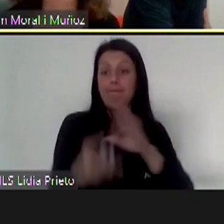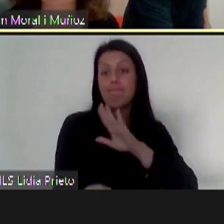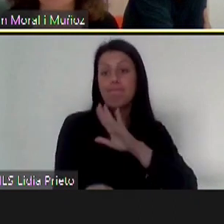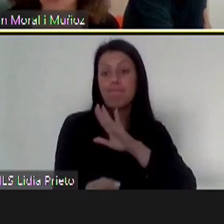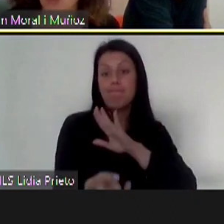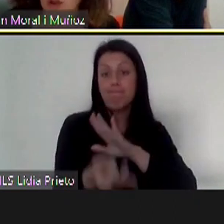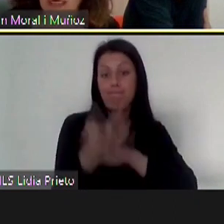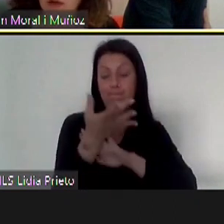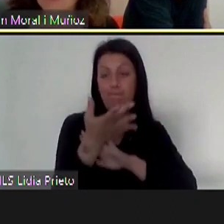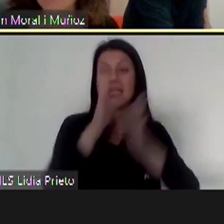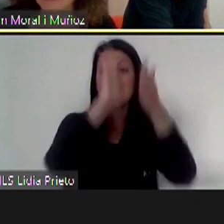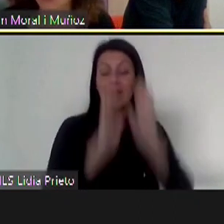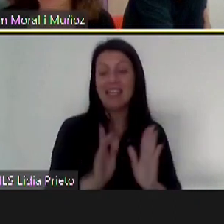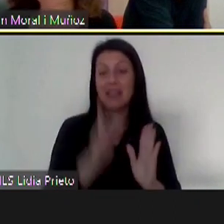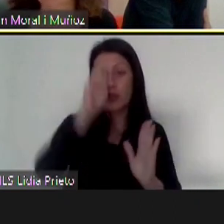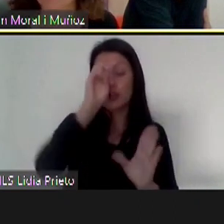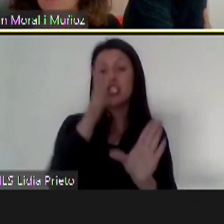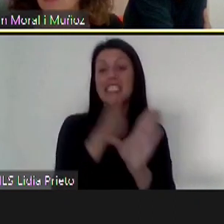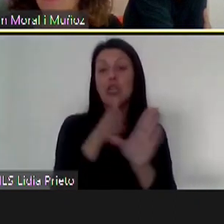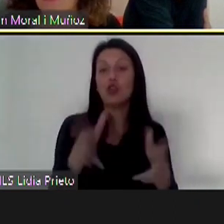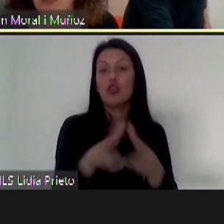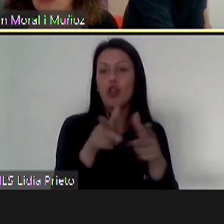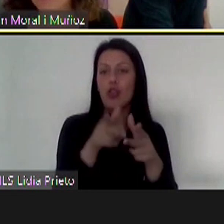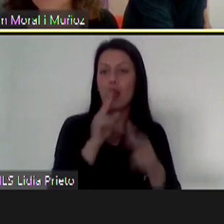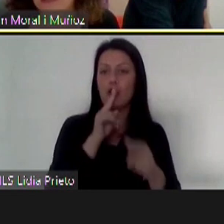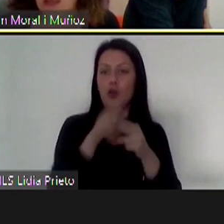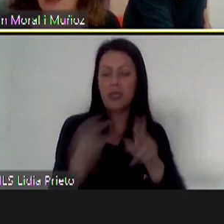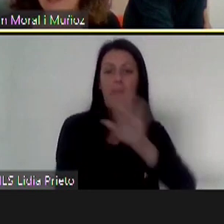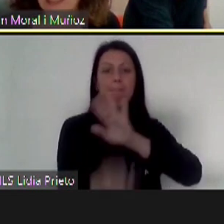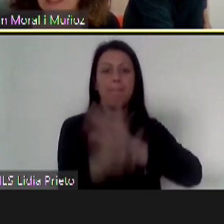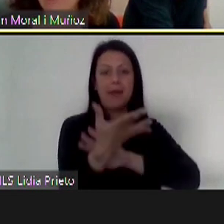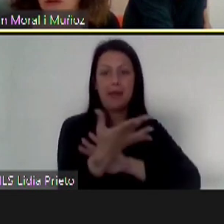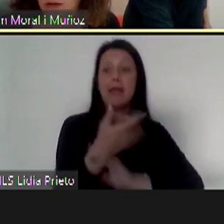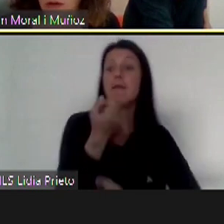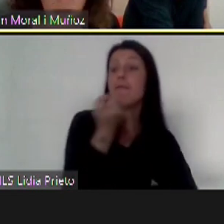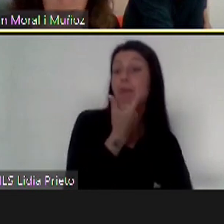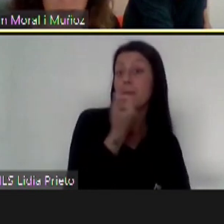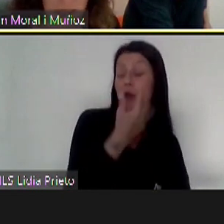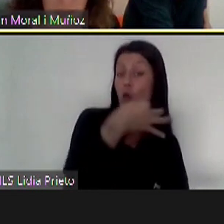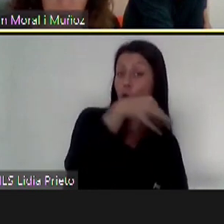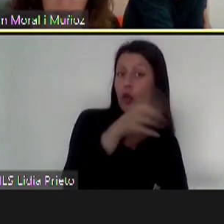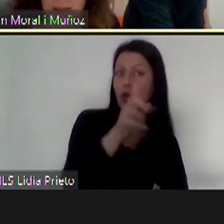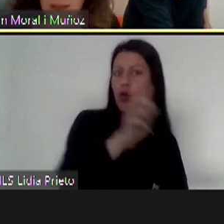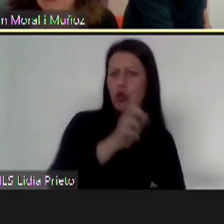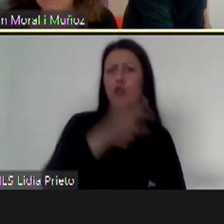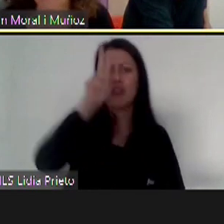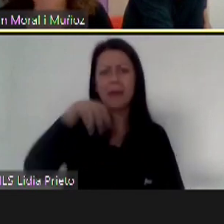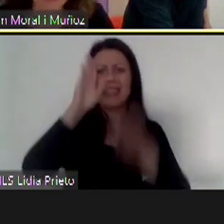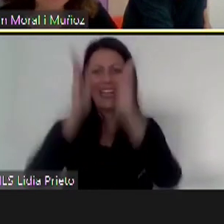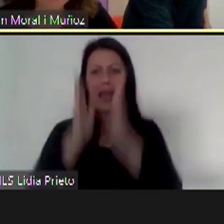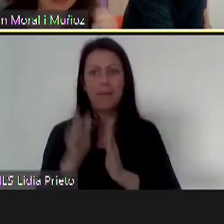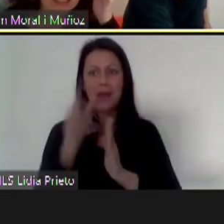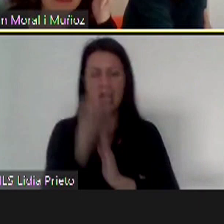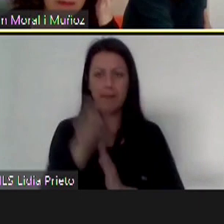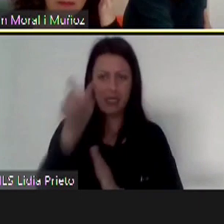se llamó la rehabilitación psicosocial, ¿no? Ya no solamente atendíamos con fármacos, sino que se atendía con terapias a las personas. Se